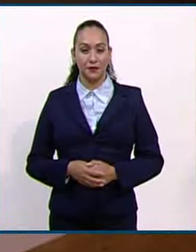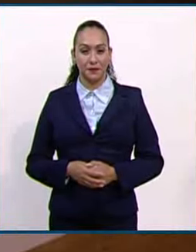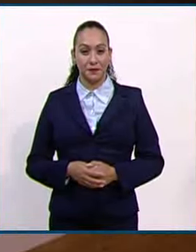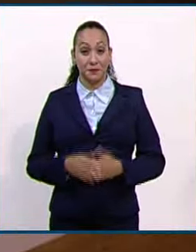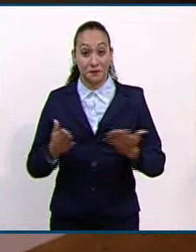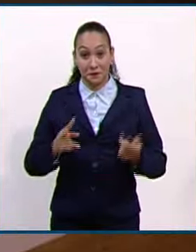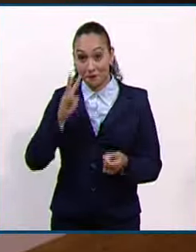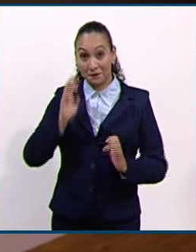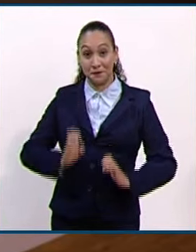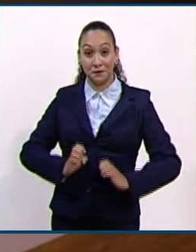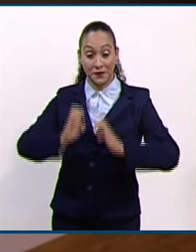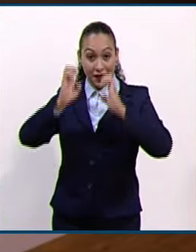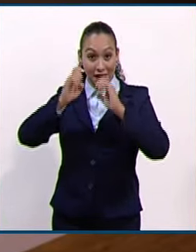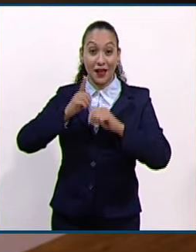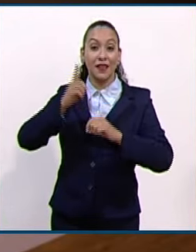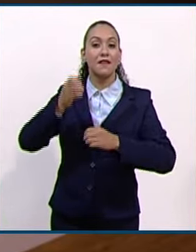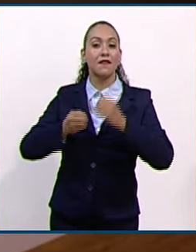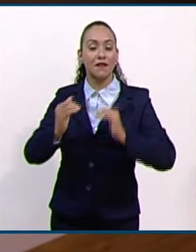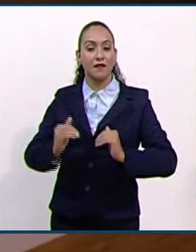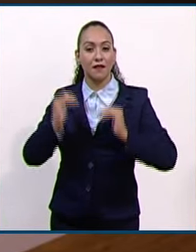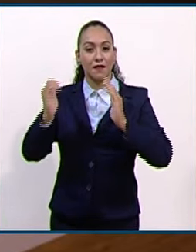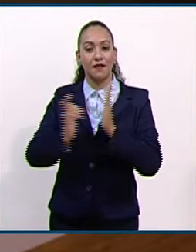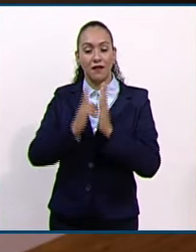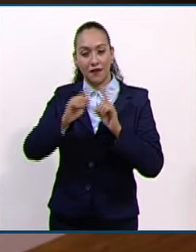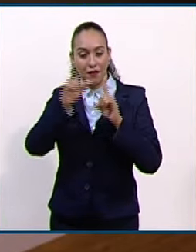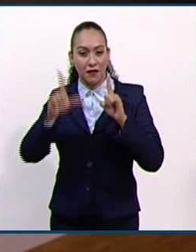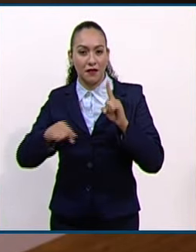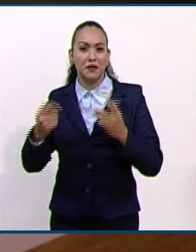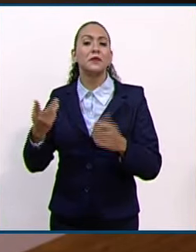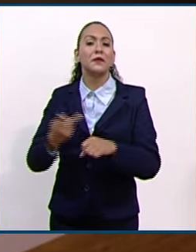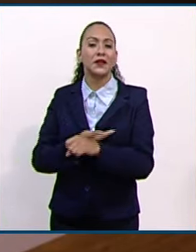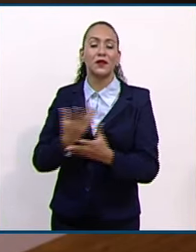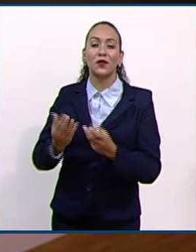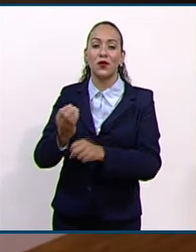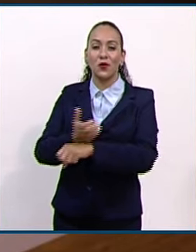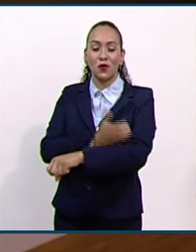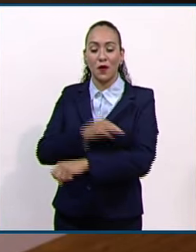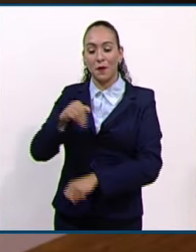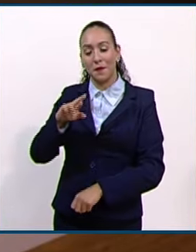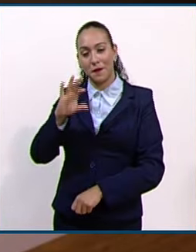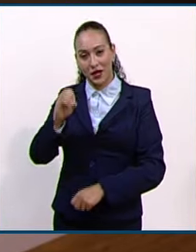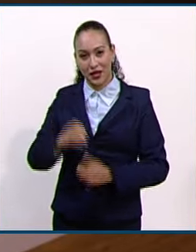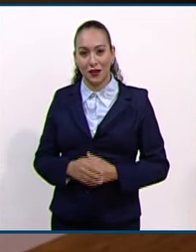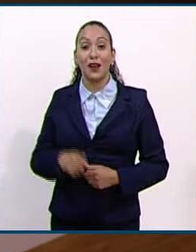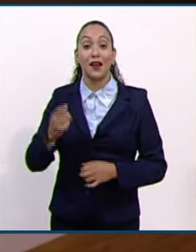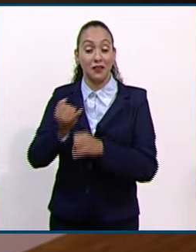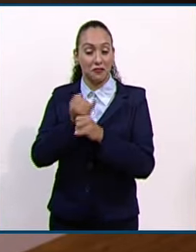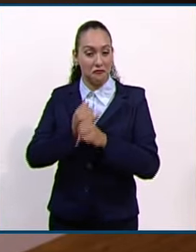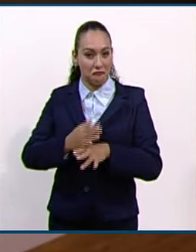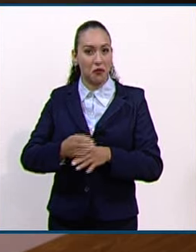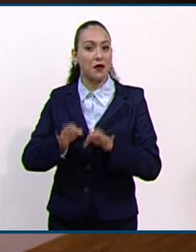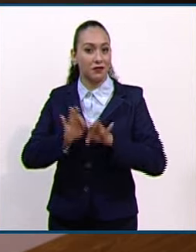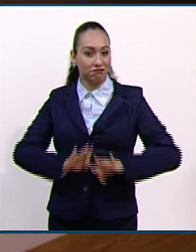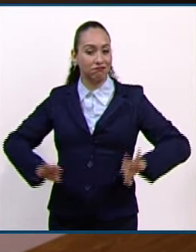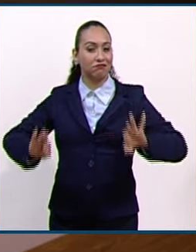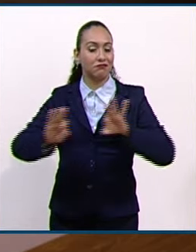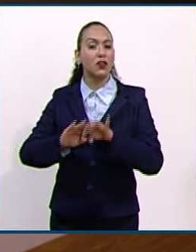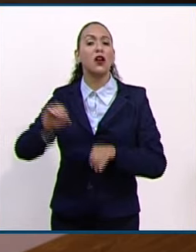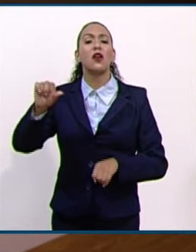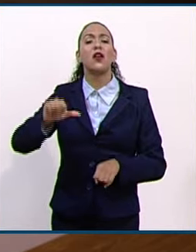Vamos directo al edificio sede de la Suprema Corte de Justicia de la Nación con mi compañero Mario López Peña, quien tiene la información de lo que se resolvió